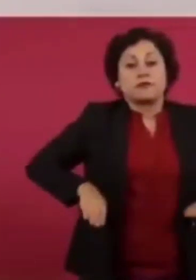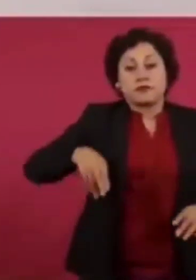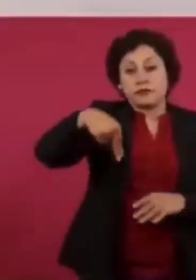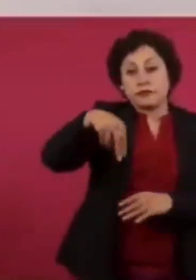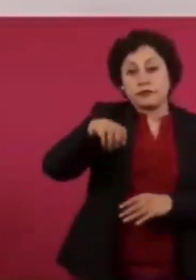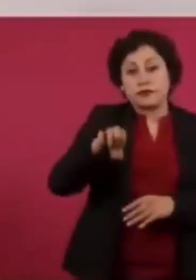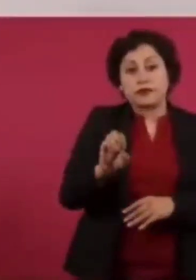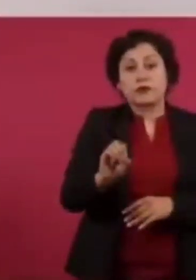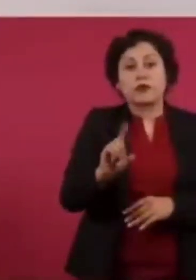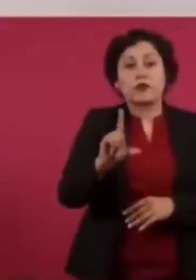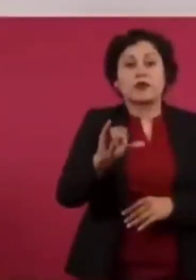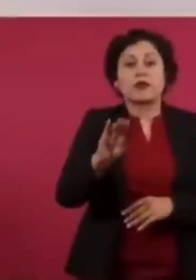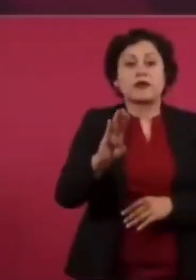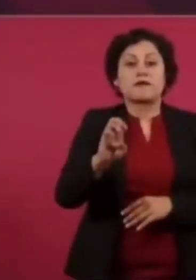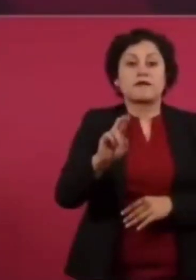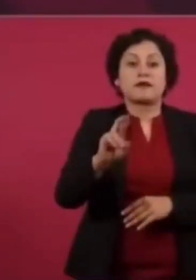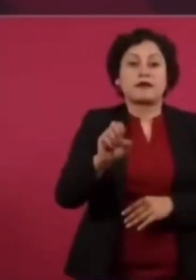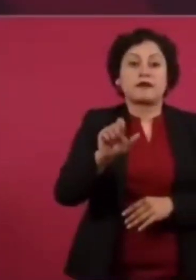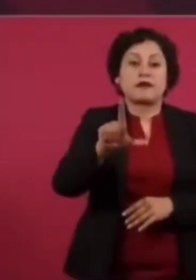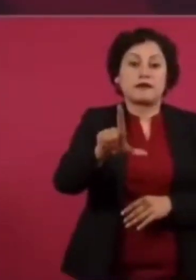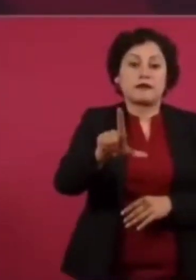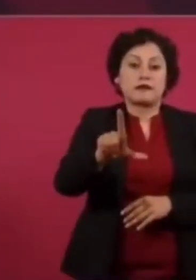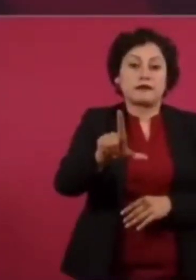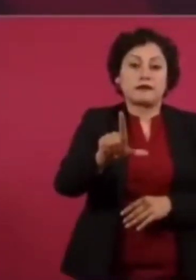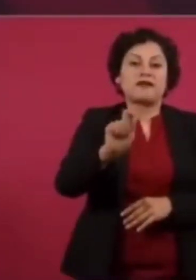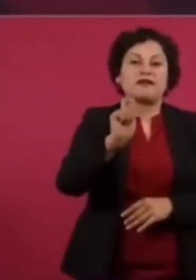es un fracaso.